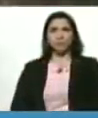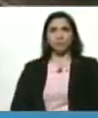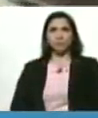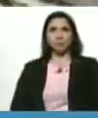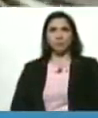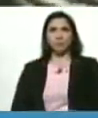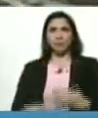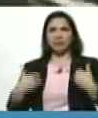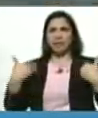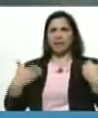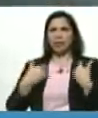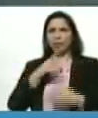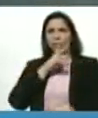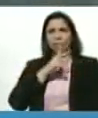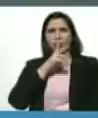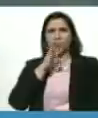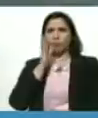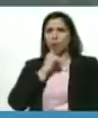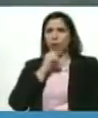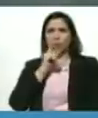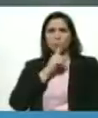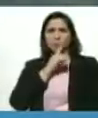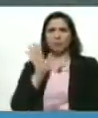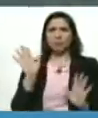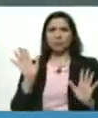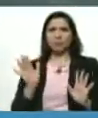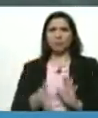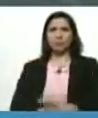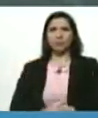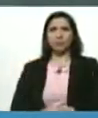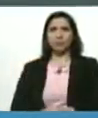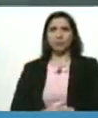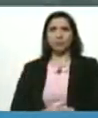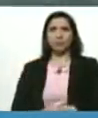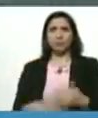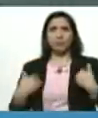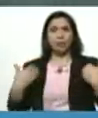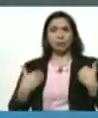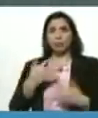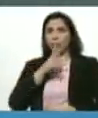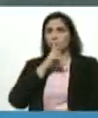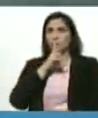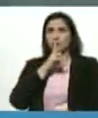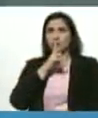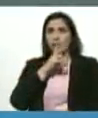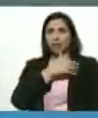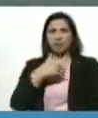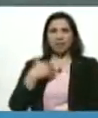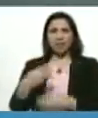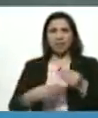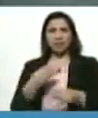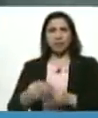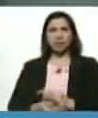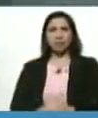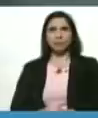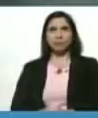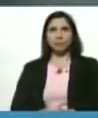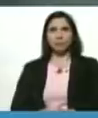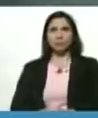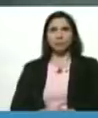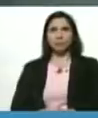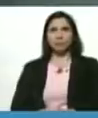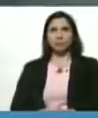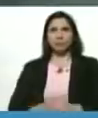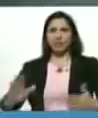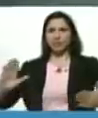un daño infame no tiene nombre de un daño terrible que tratan de hacerle de